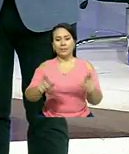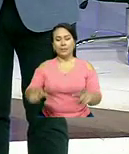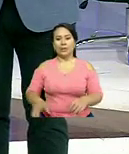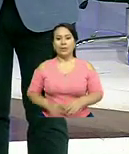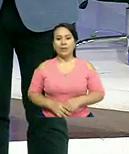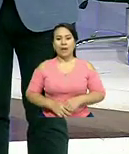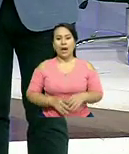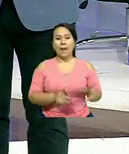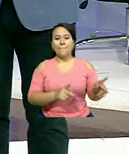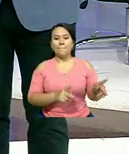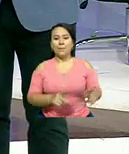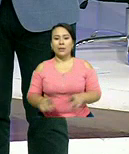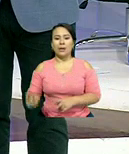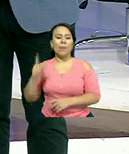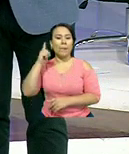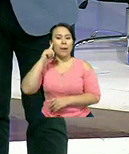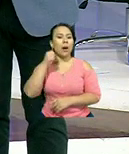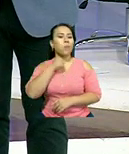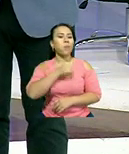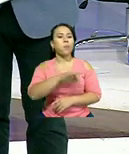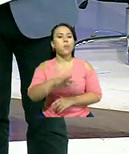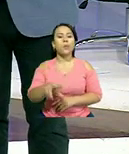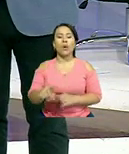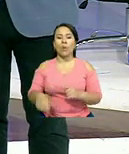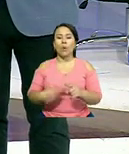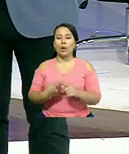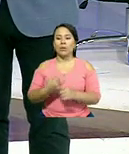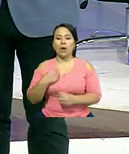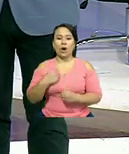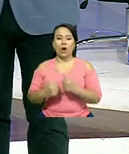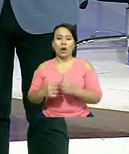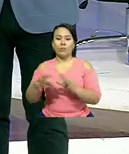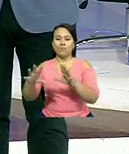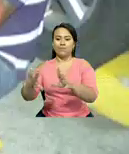delincuentes planificaban un asalto al momento de su captura.